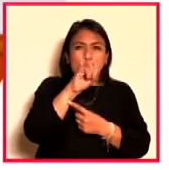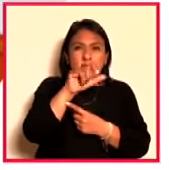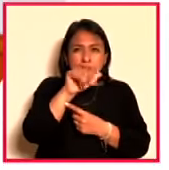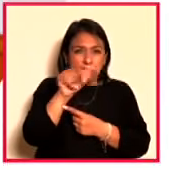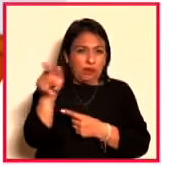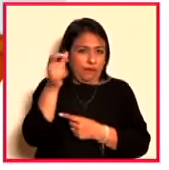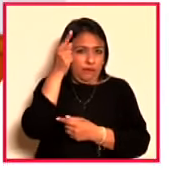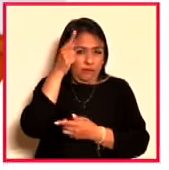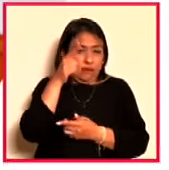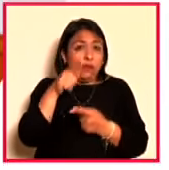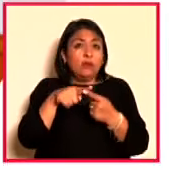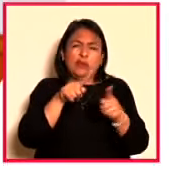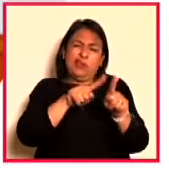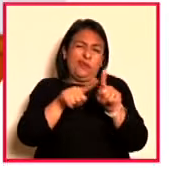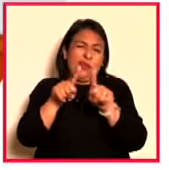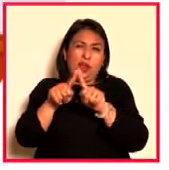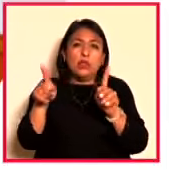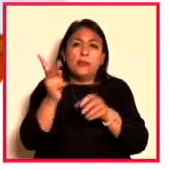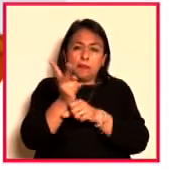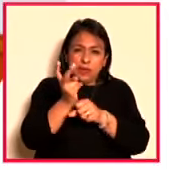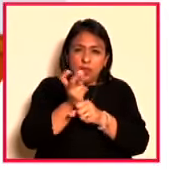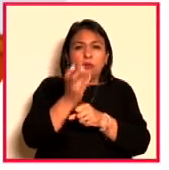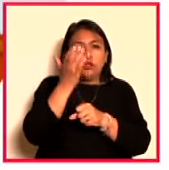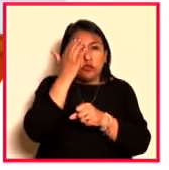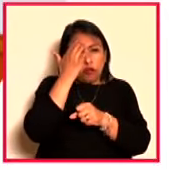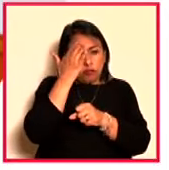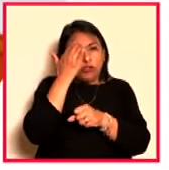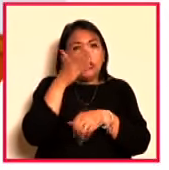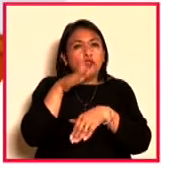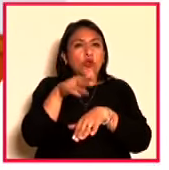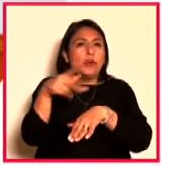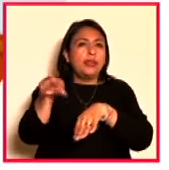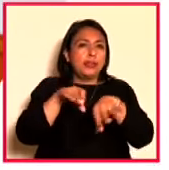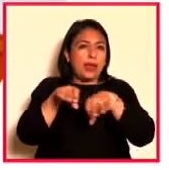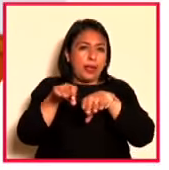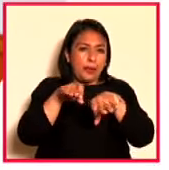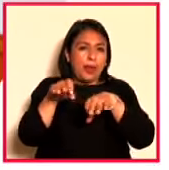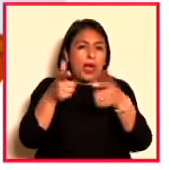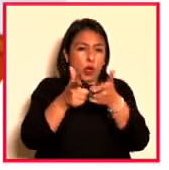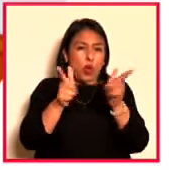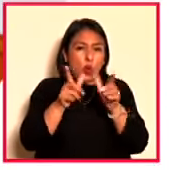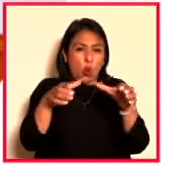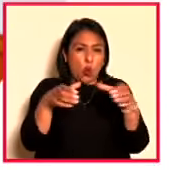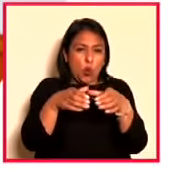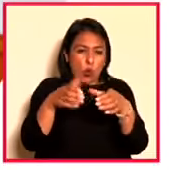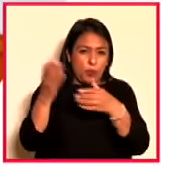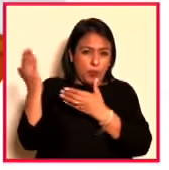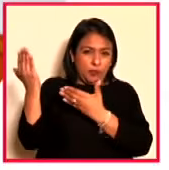autoría, muy diversas. Los invitamos a conocer un poquito más sobre el trabajo de esta agrupación escénica.